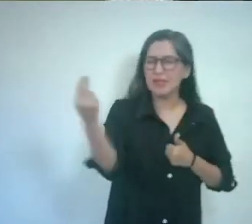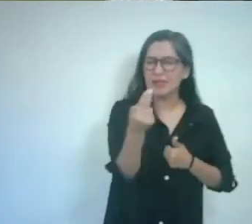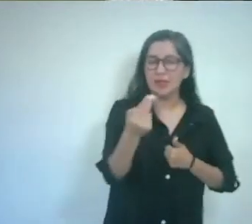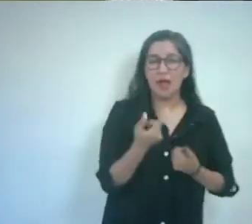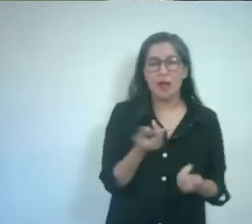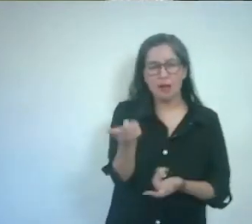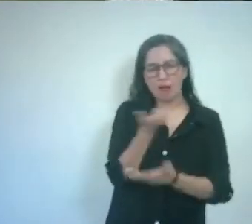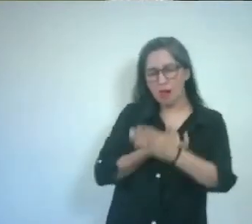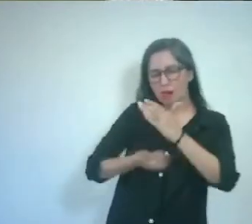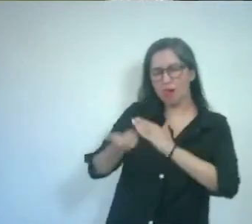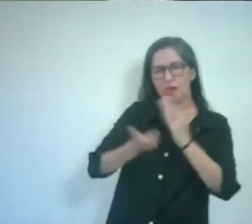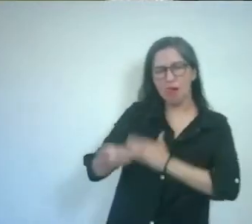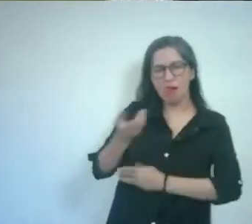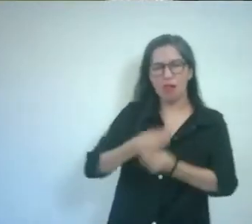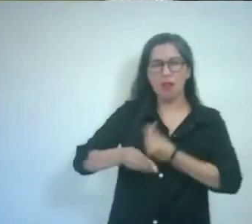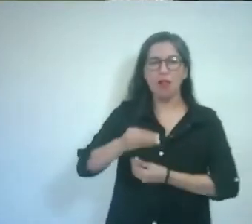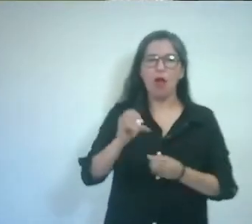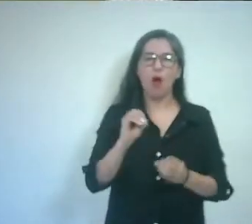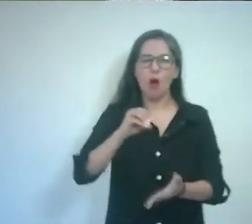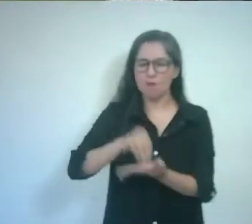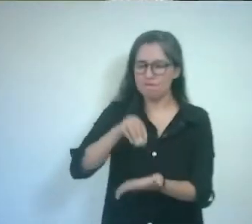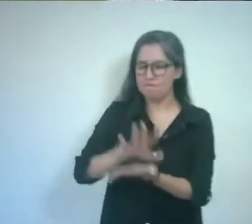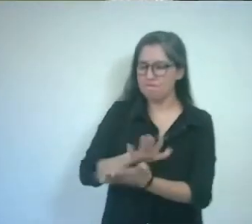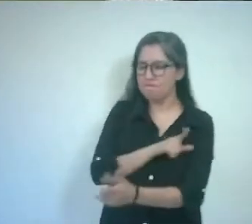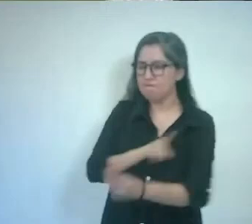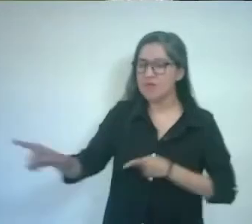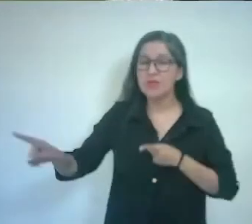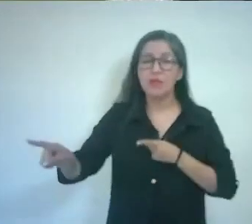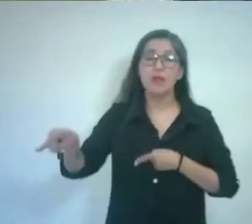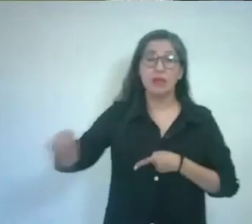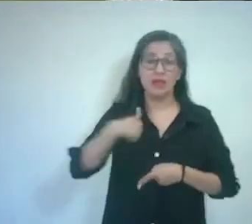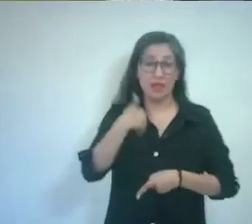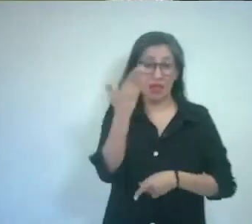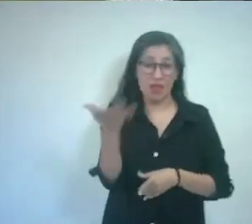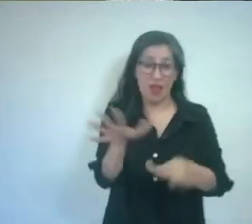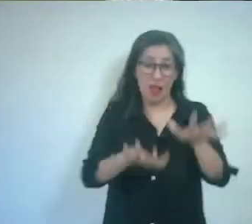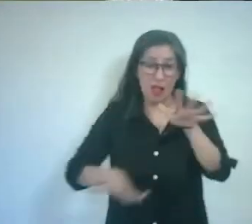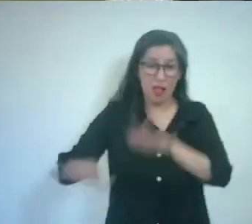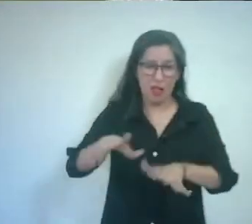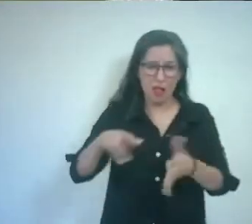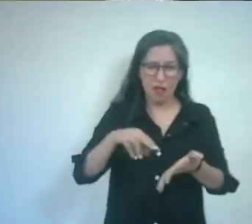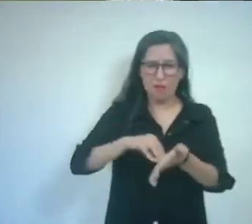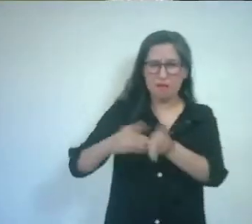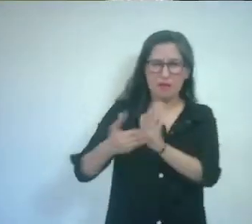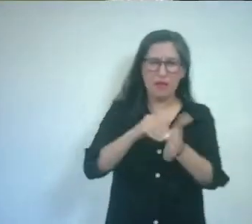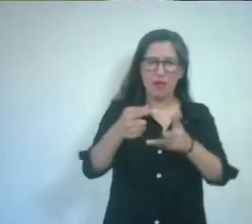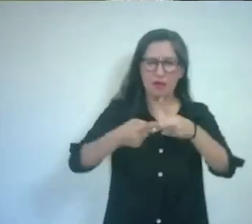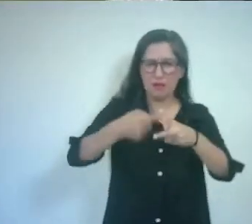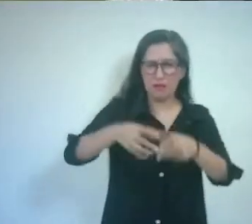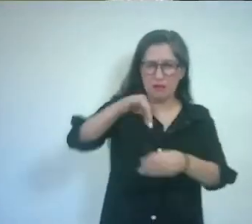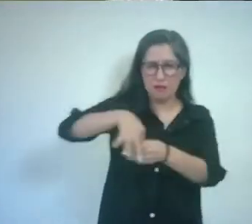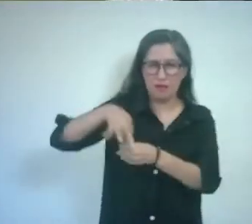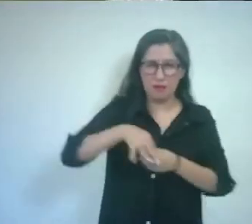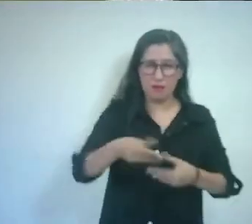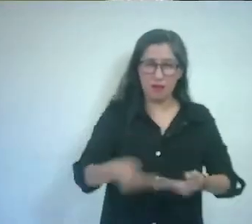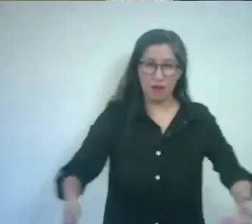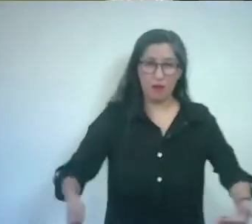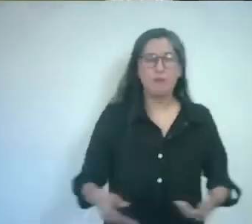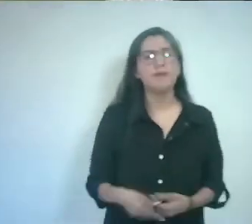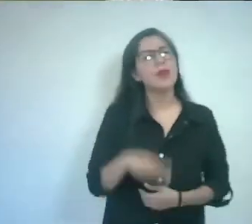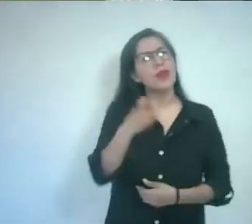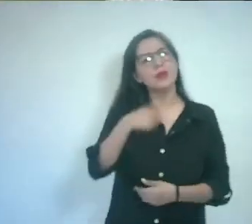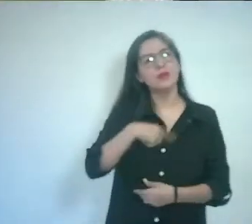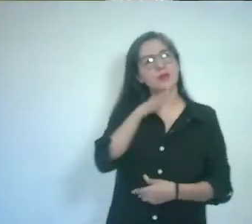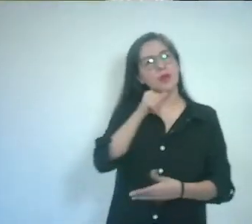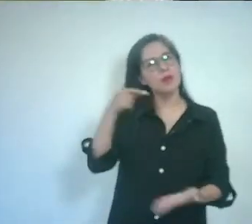dinero o actos de violencia piensan que pueden manipular los resultados de esta elección. En este sentido, no se puede dejar de